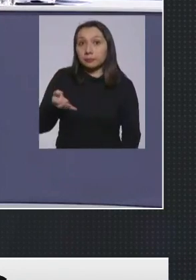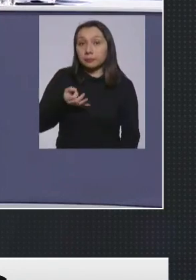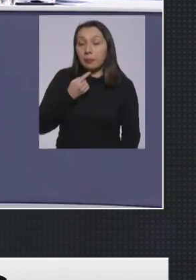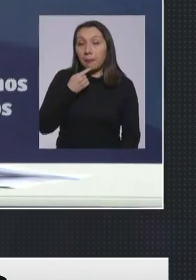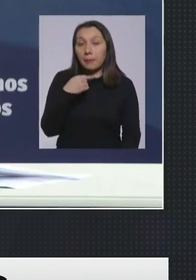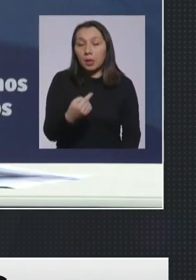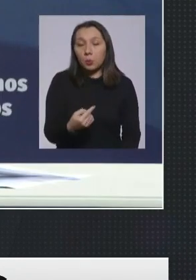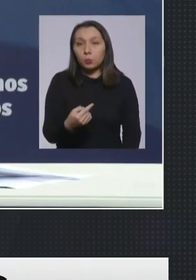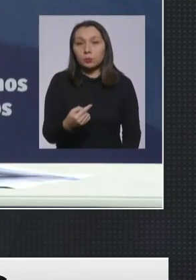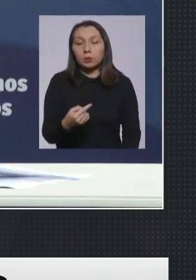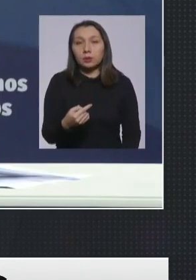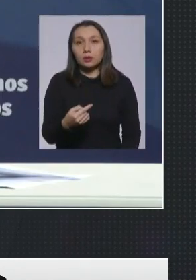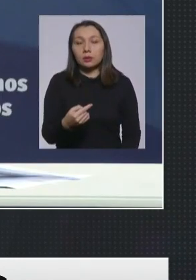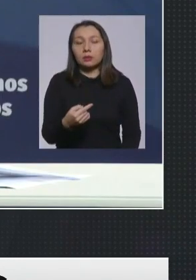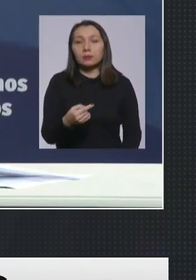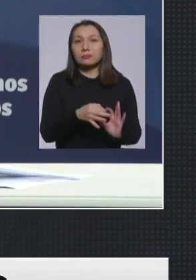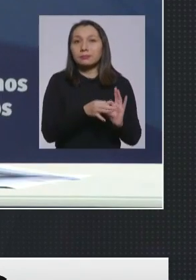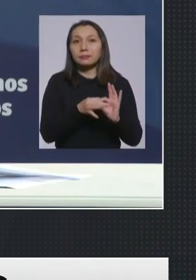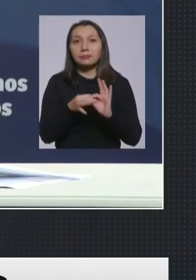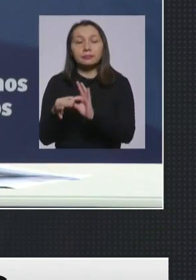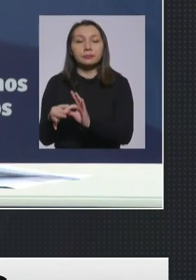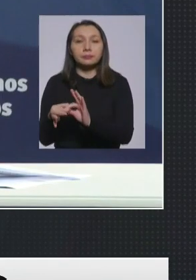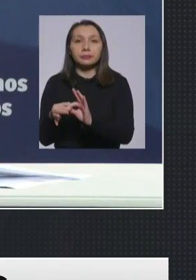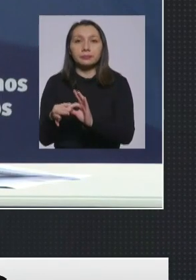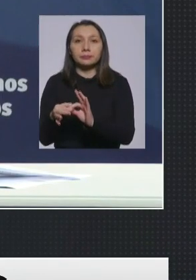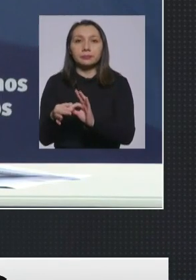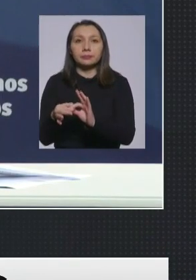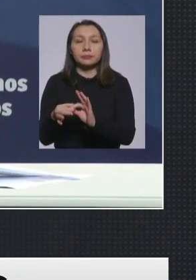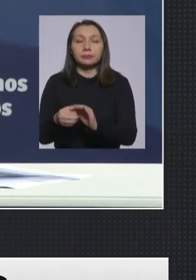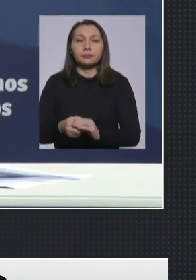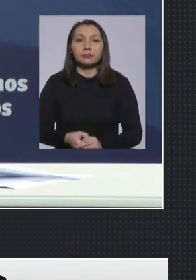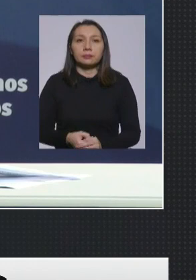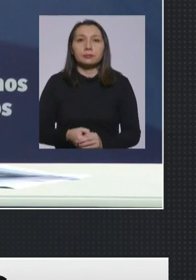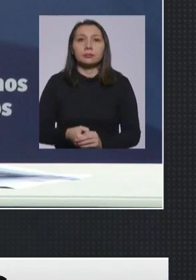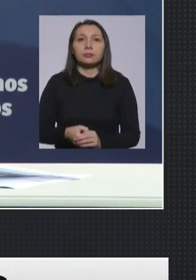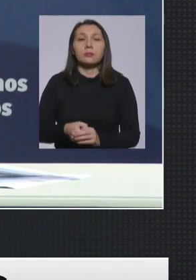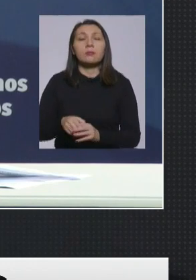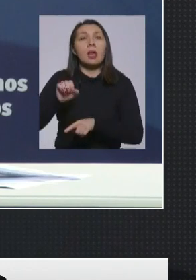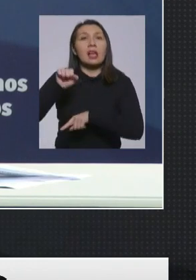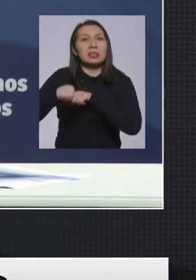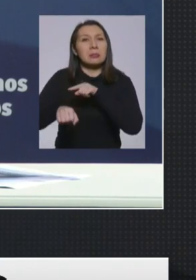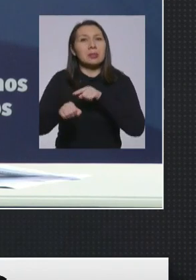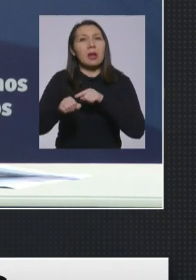pregunta referida a la admisibilidad